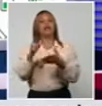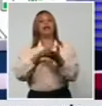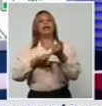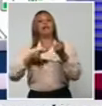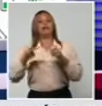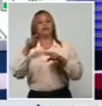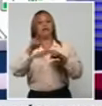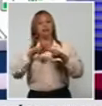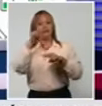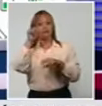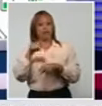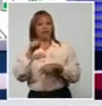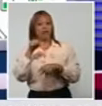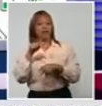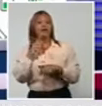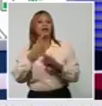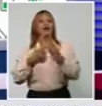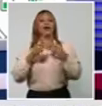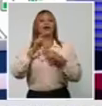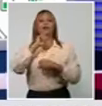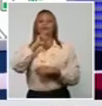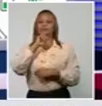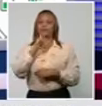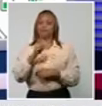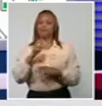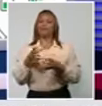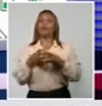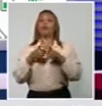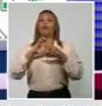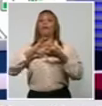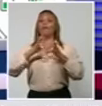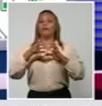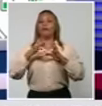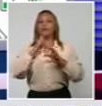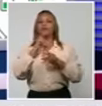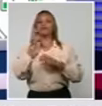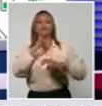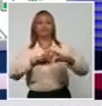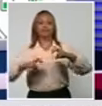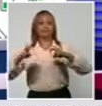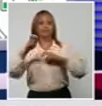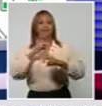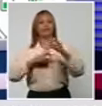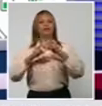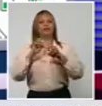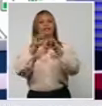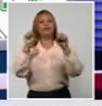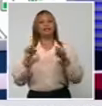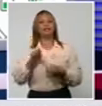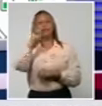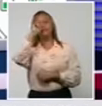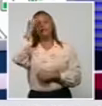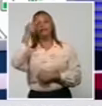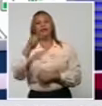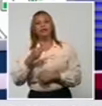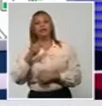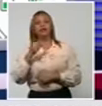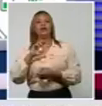Habana, pues genera un escenario muy complejo para las autoridades de la epidemiología en nuestro país, para el sistema de salud pública de